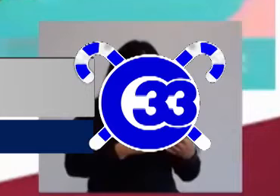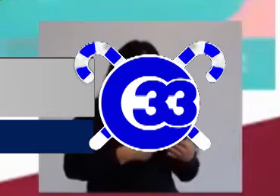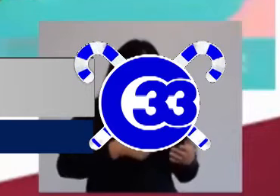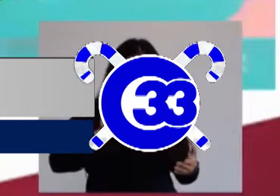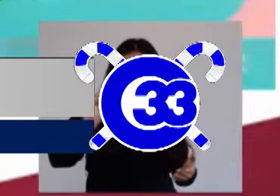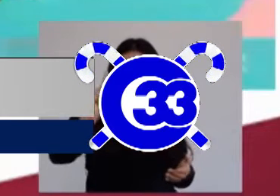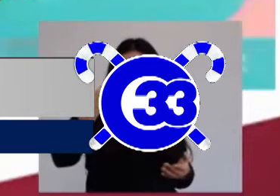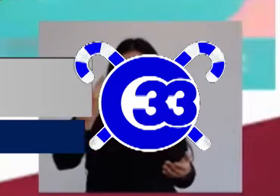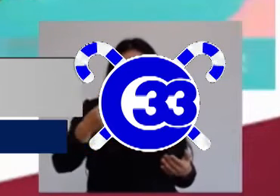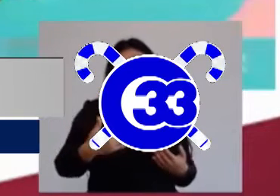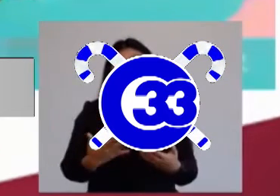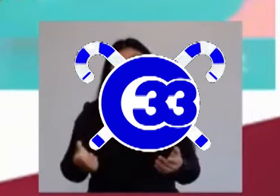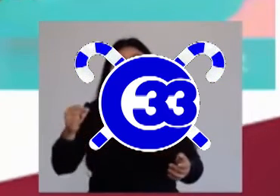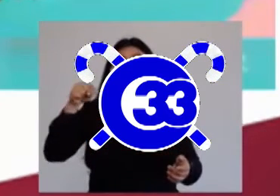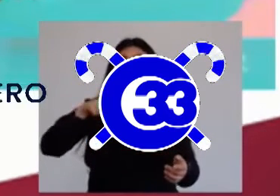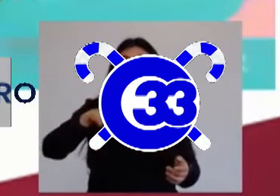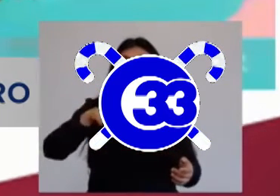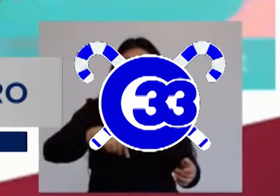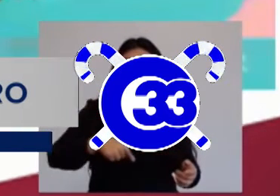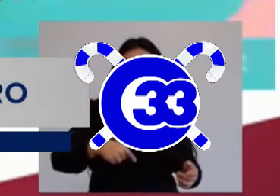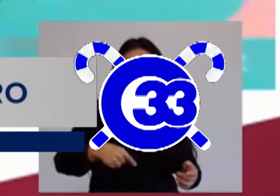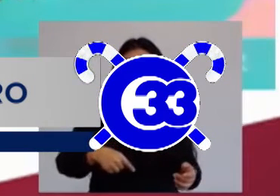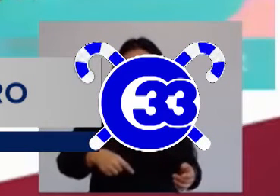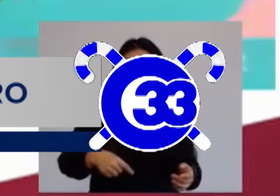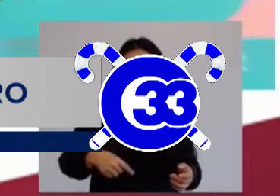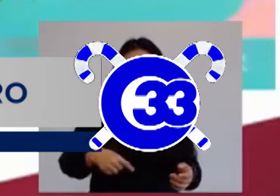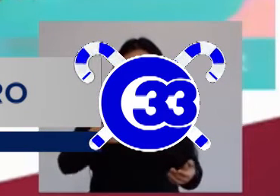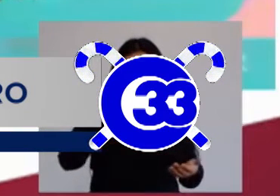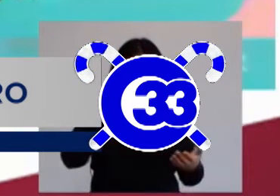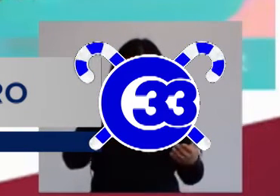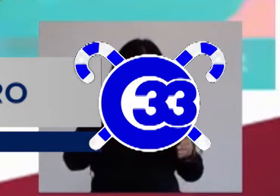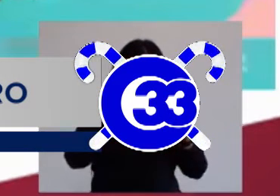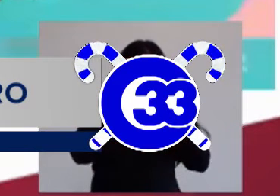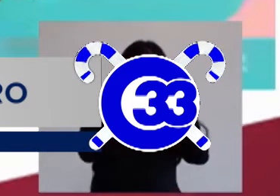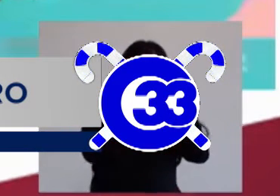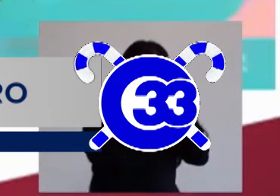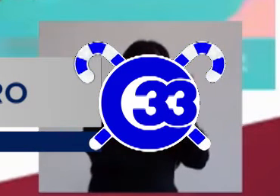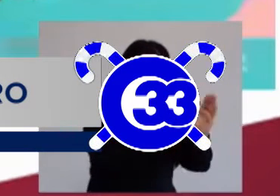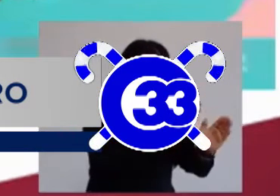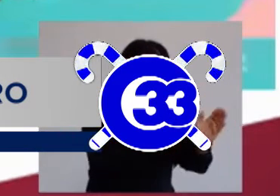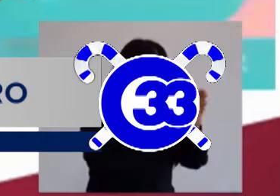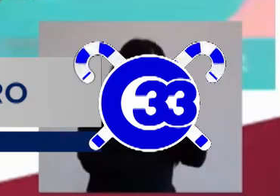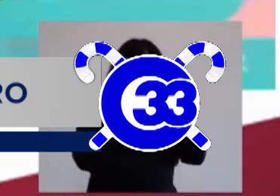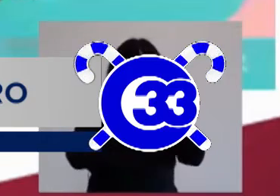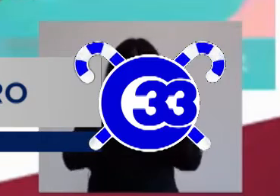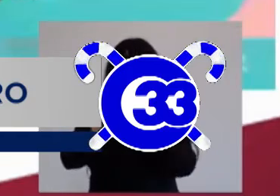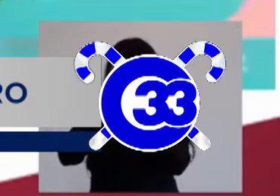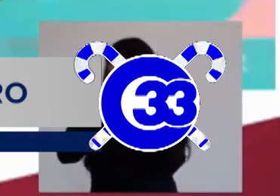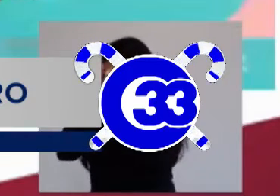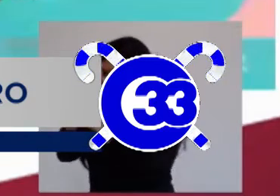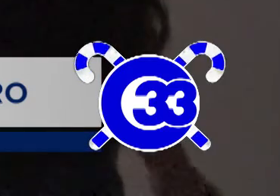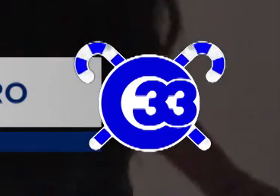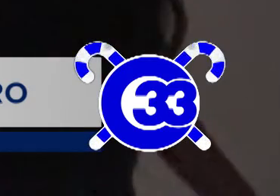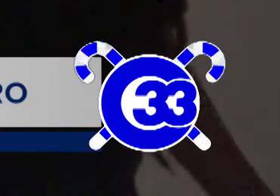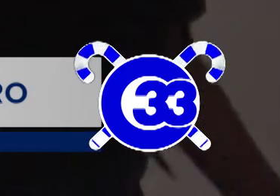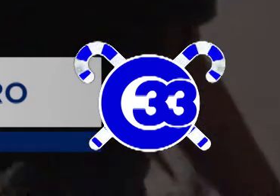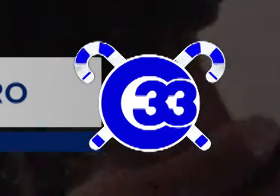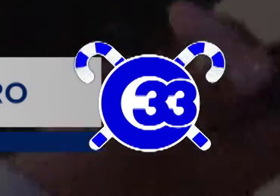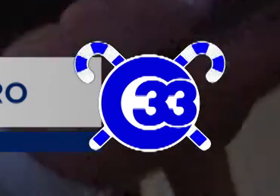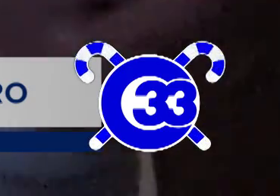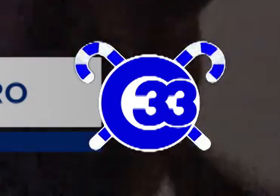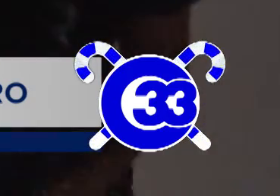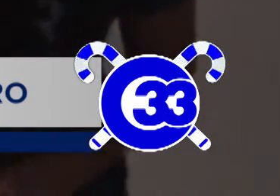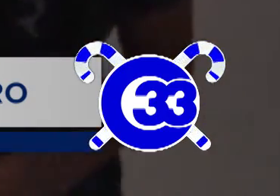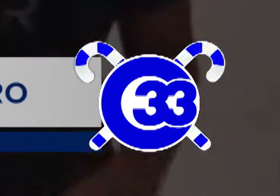trabajo. La Universidad Tecnológica impulsa UTEC Saludable, un programa donde una de sus ramas se basa en la prevención de violencia, creando